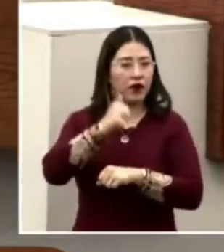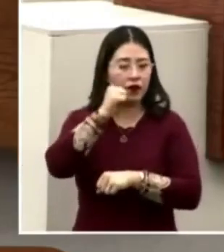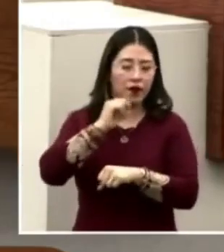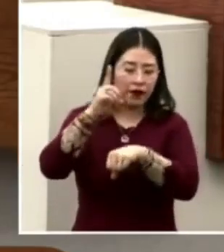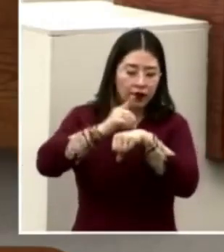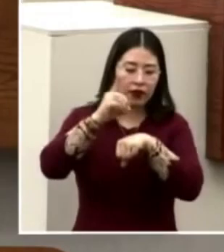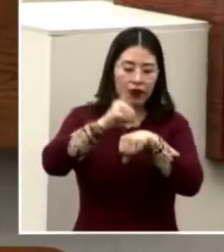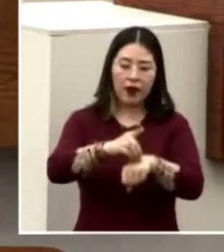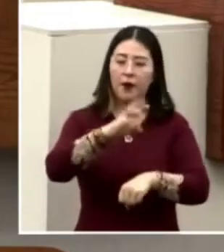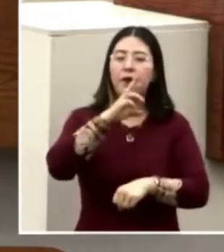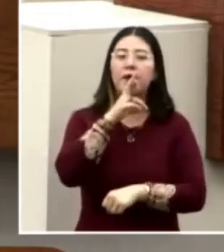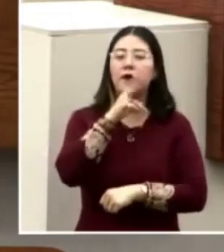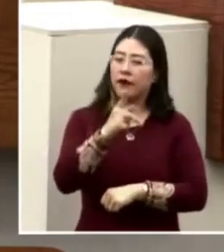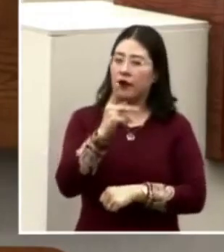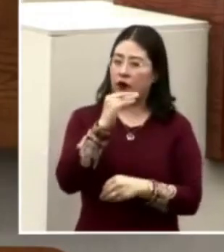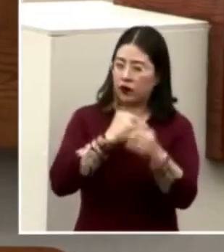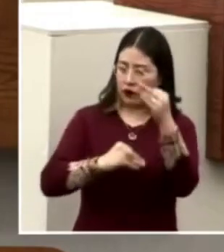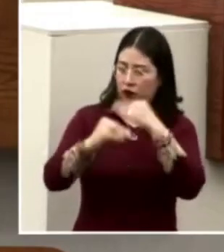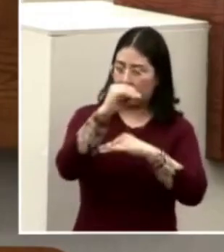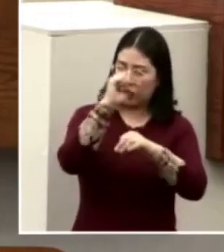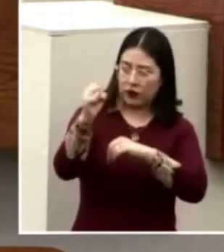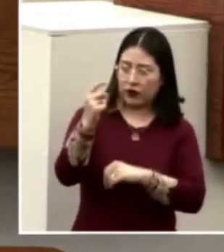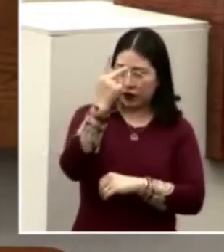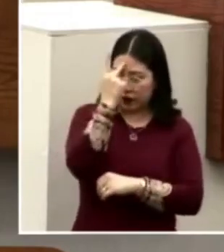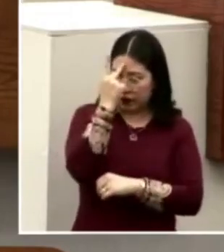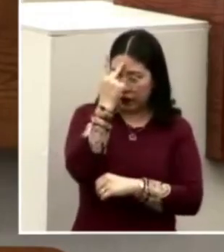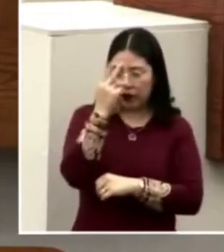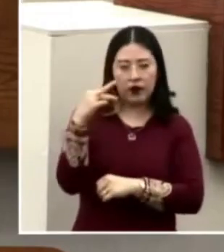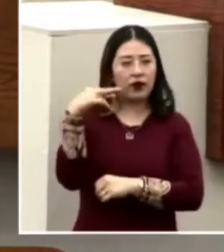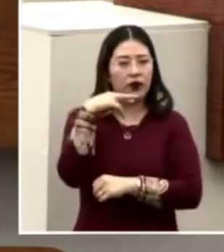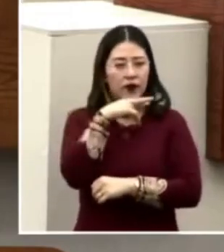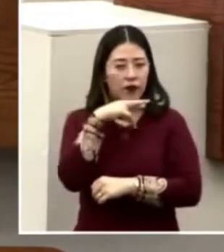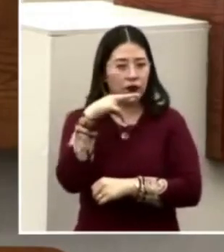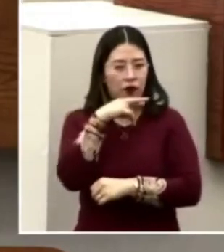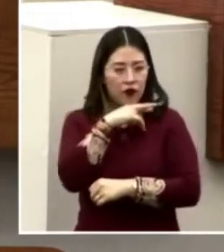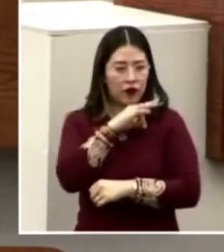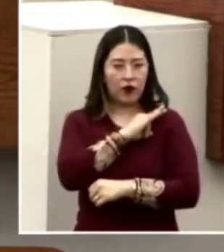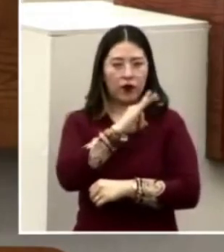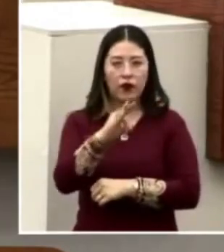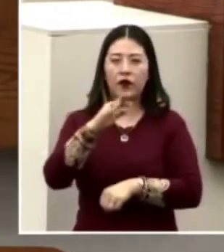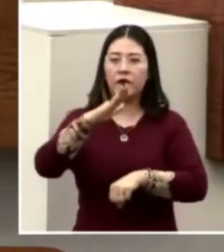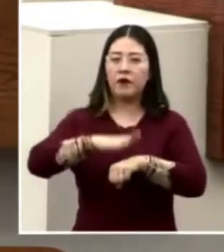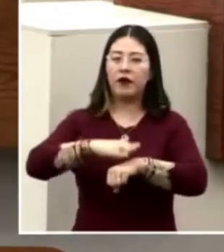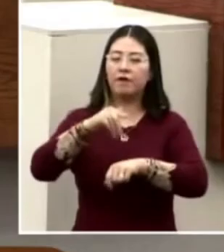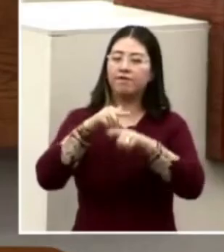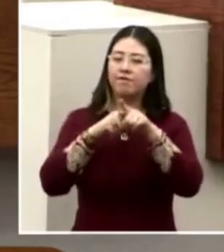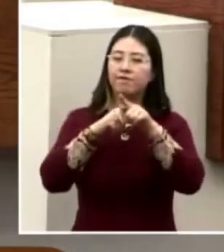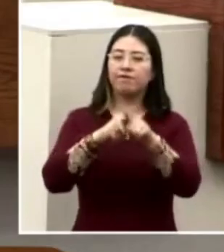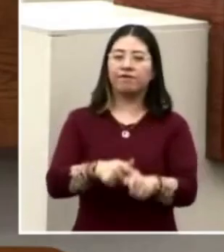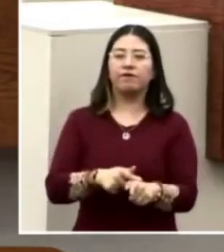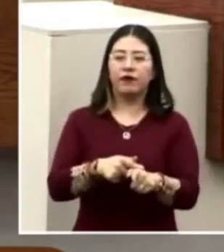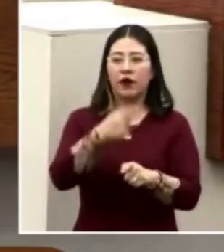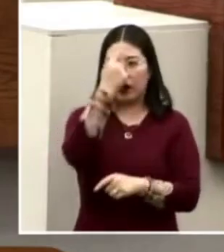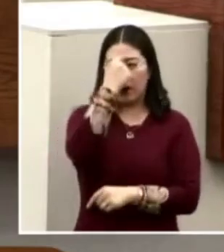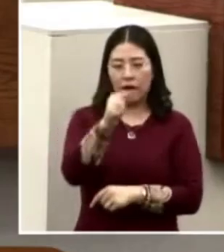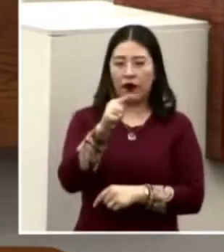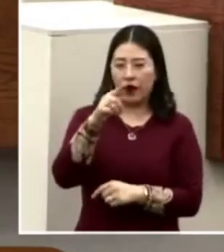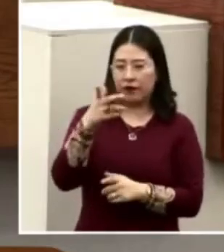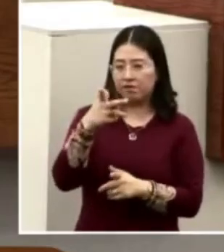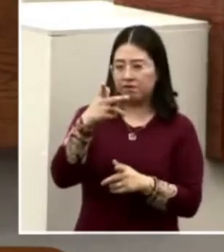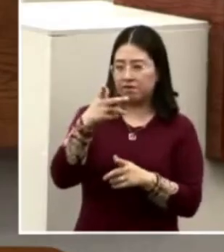tarea. San Luis Potosí en poco tiempo pues es un referente no nada más